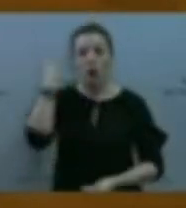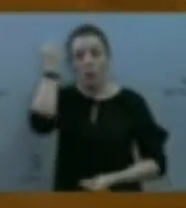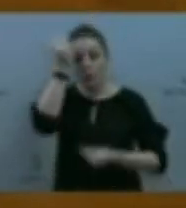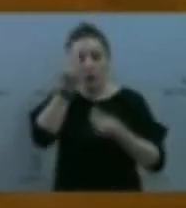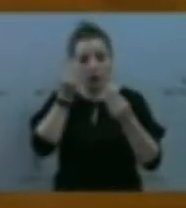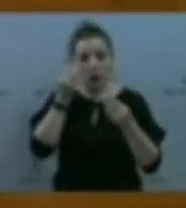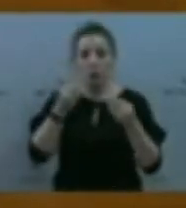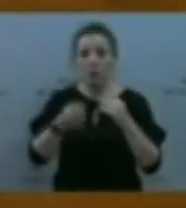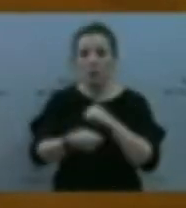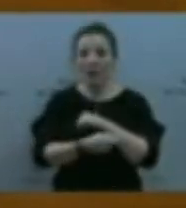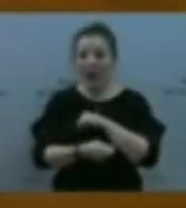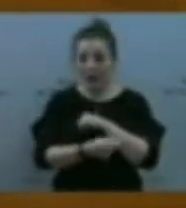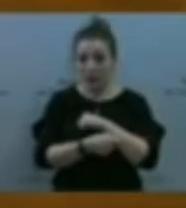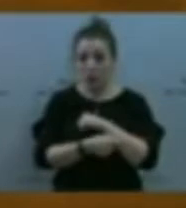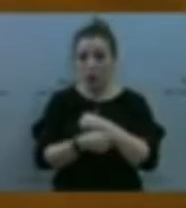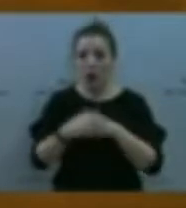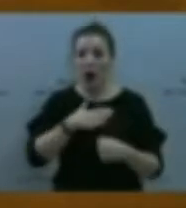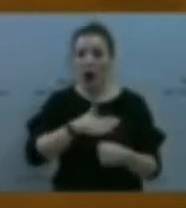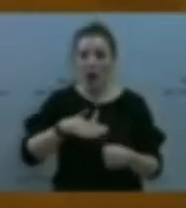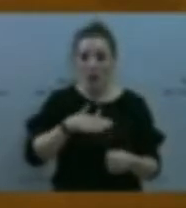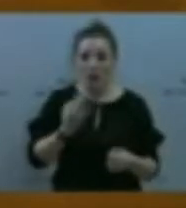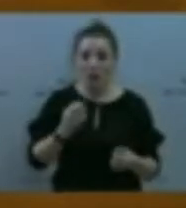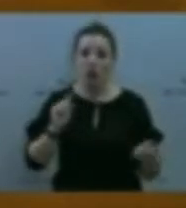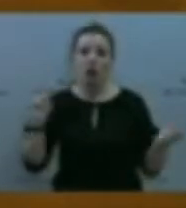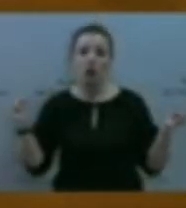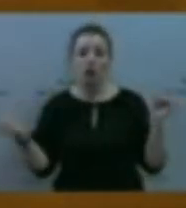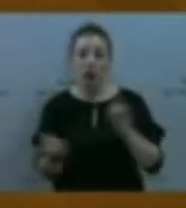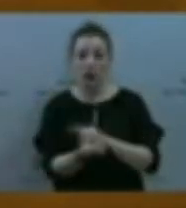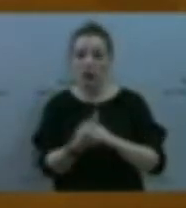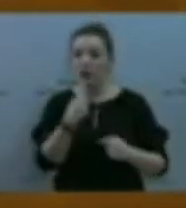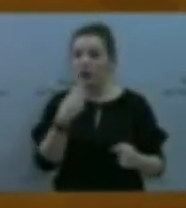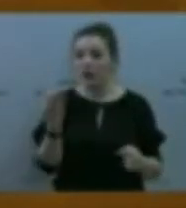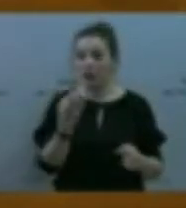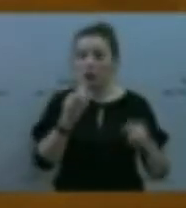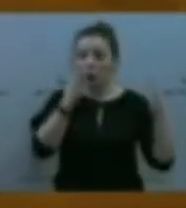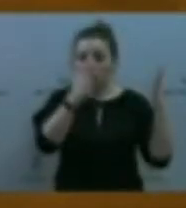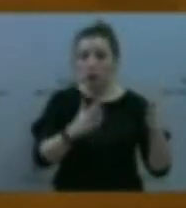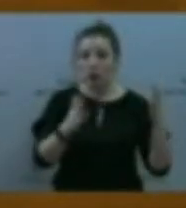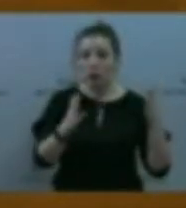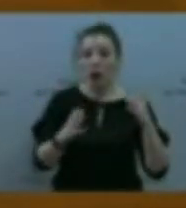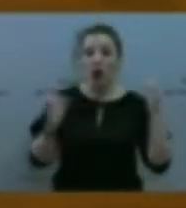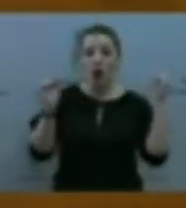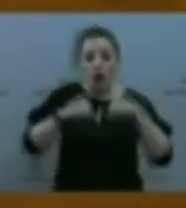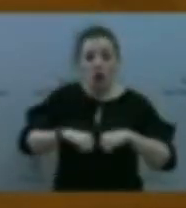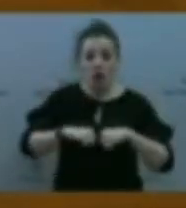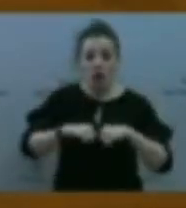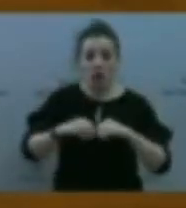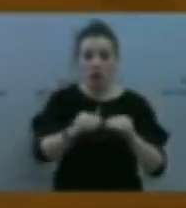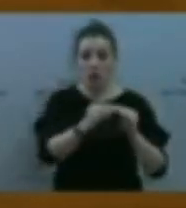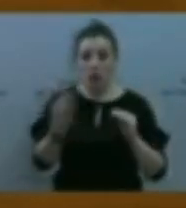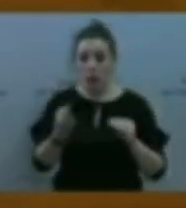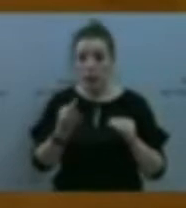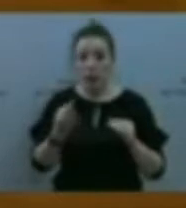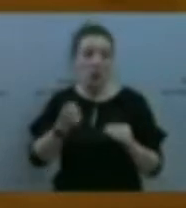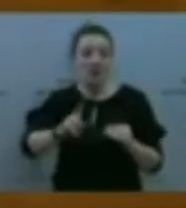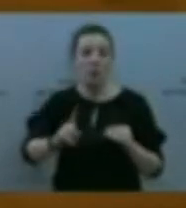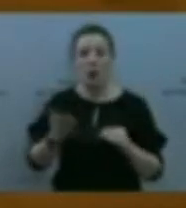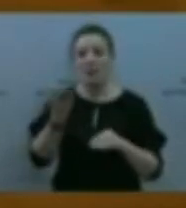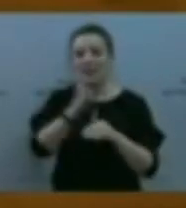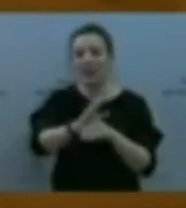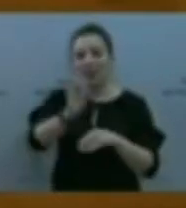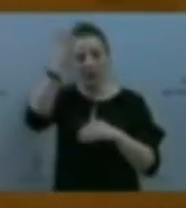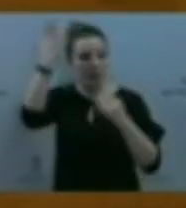contrario, es decir, que usted busque un consenso antes de presentar una iniciativa sin más y sin hablar con ningún otro grupo político. Creo